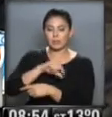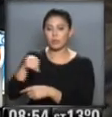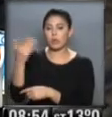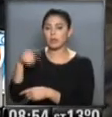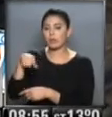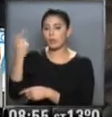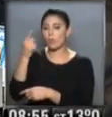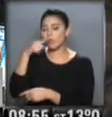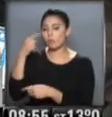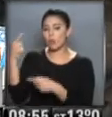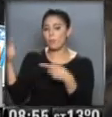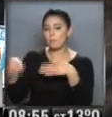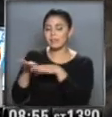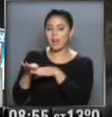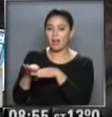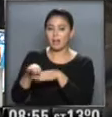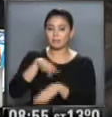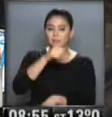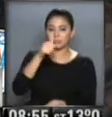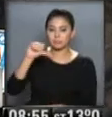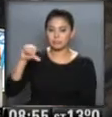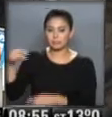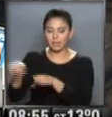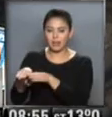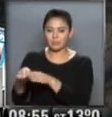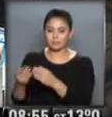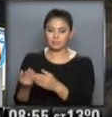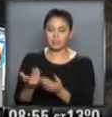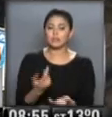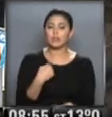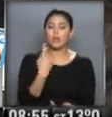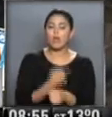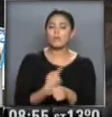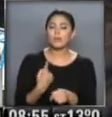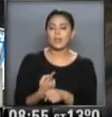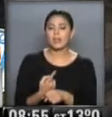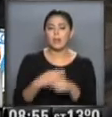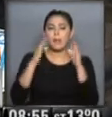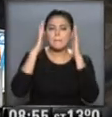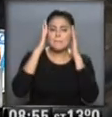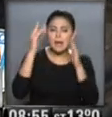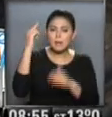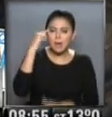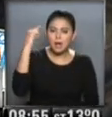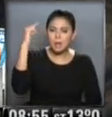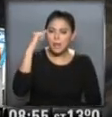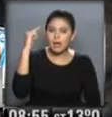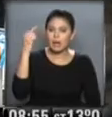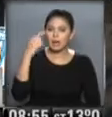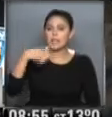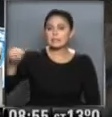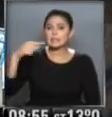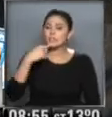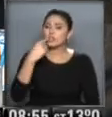día. Entonces nosotros no podemos estar pensando en el qué